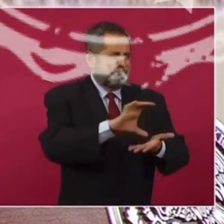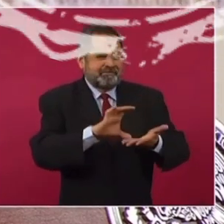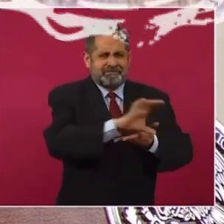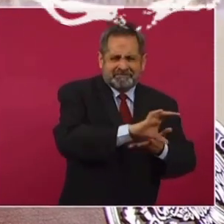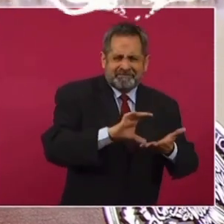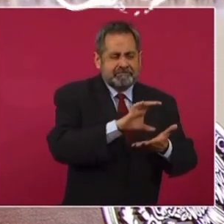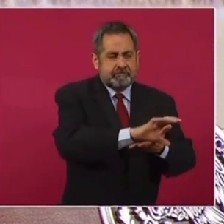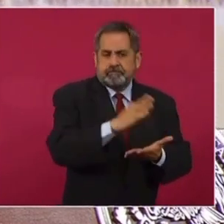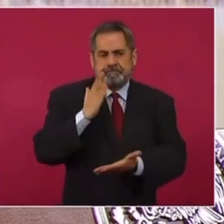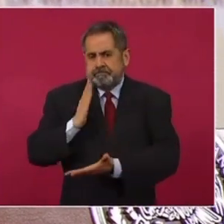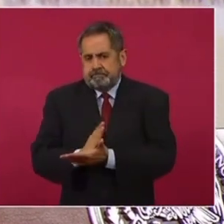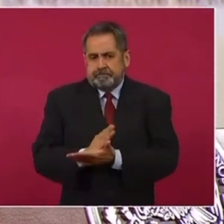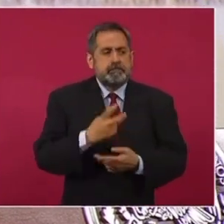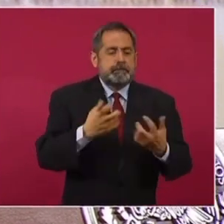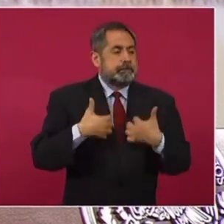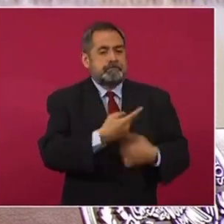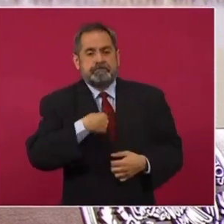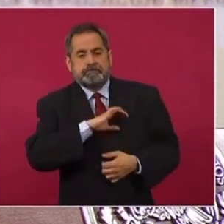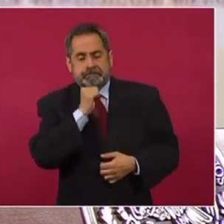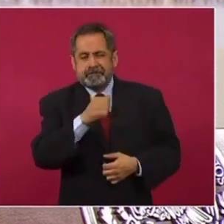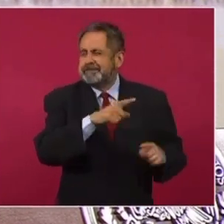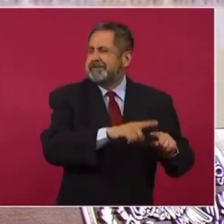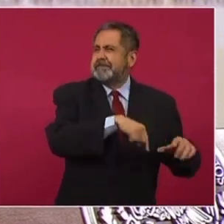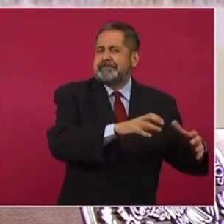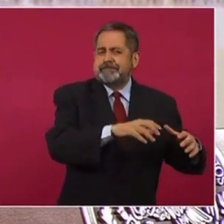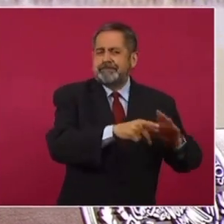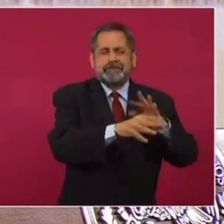uno de estos medios de redes.